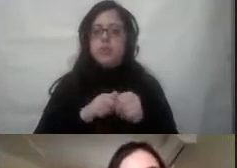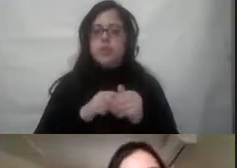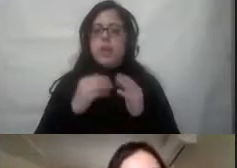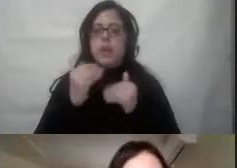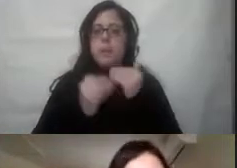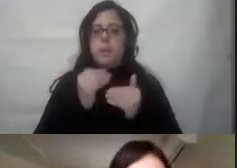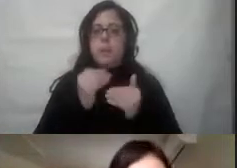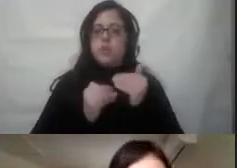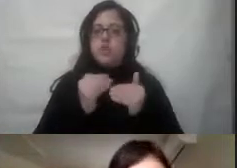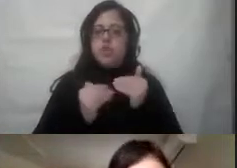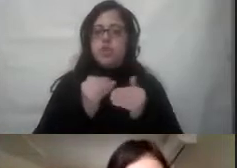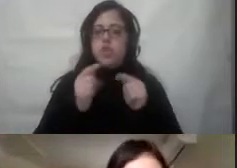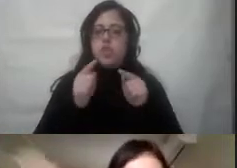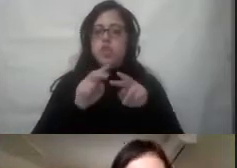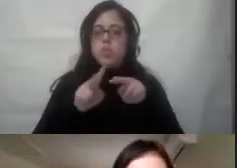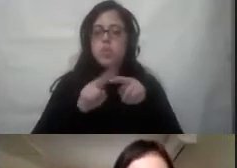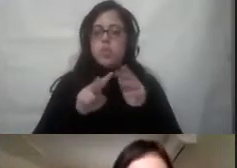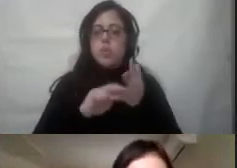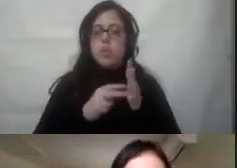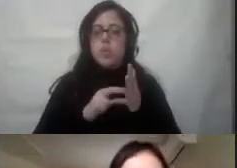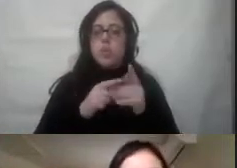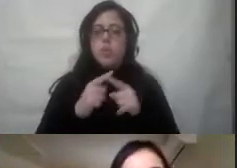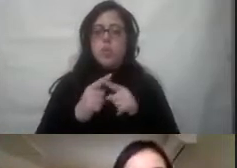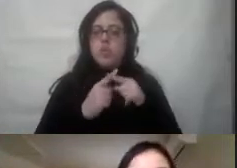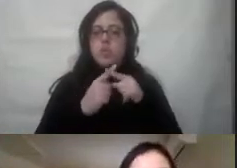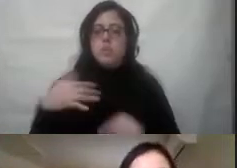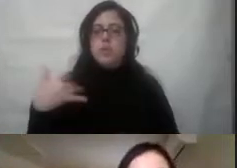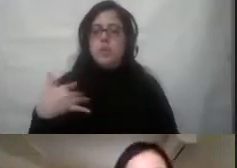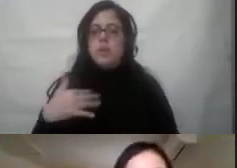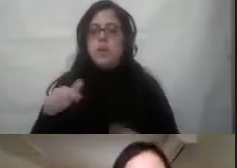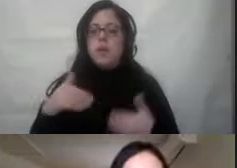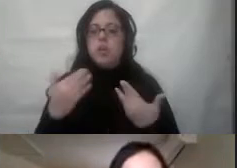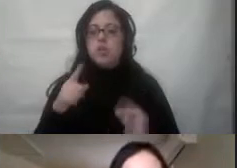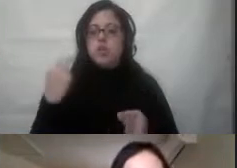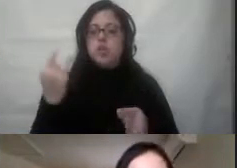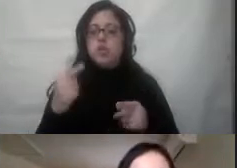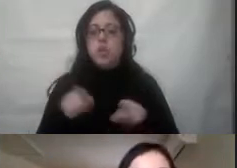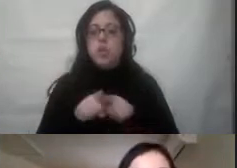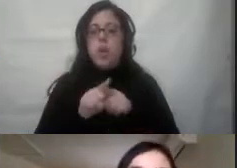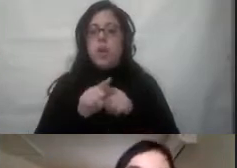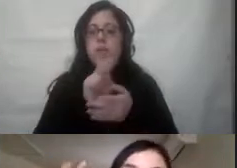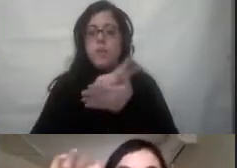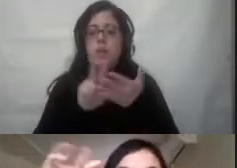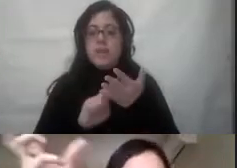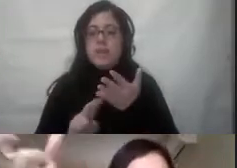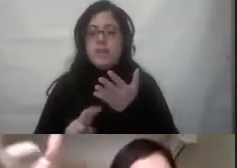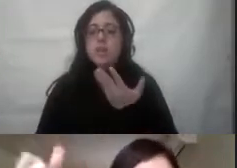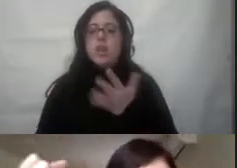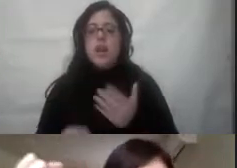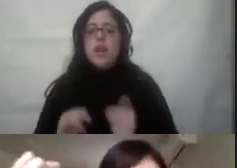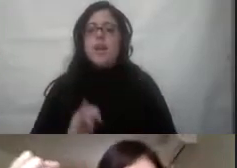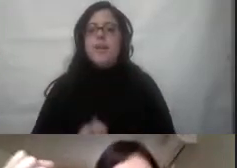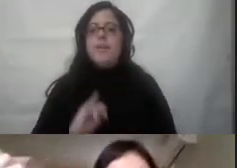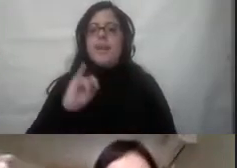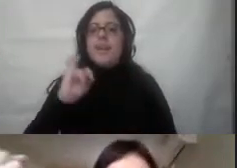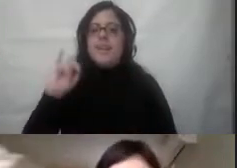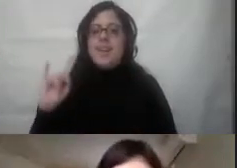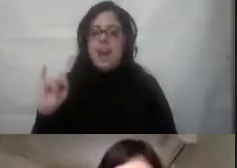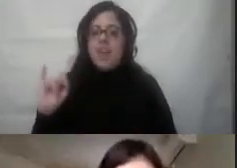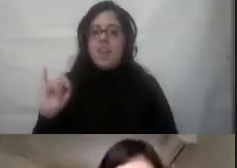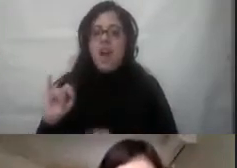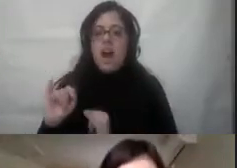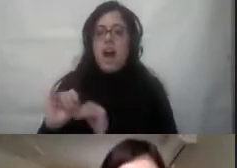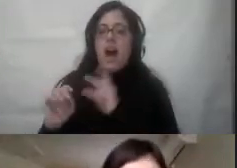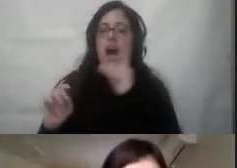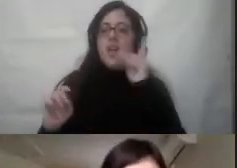resolución del problema socialmente relevante. Entonces, si vamos leyendo de izquierda a derecha, conjugamos logo A en un problema